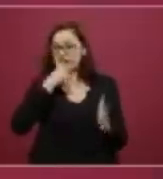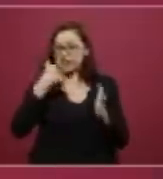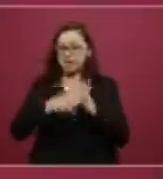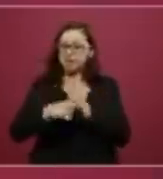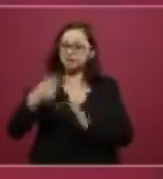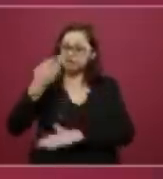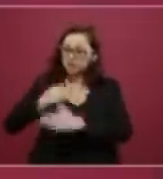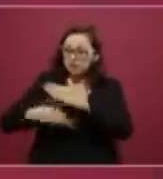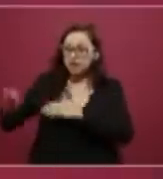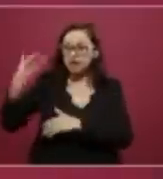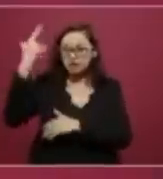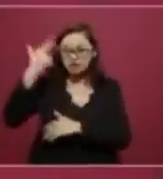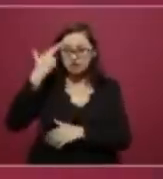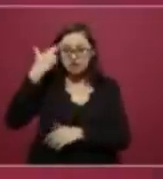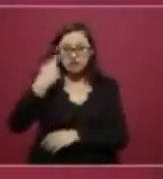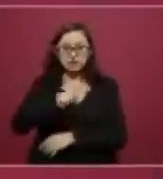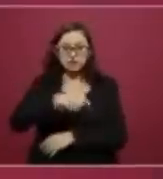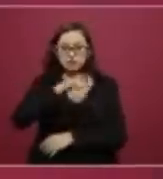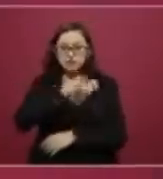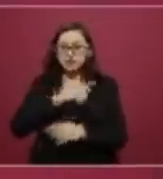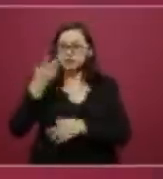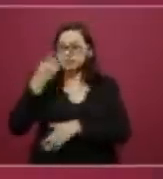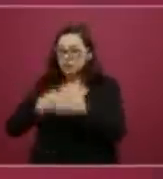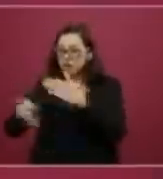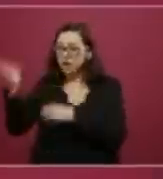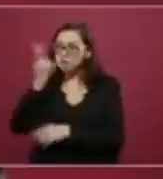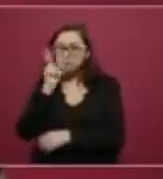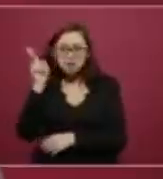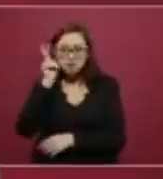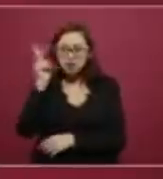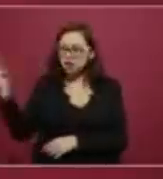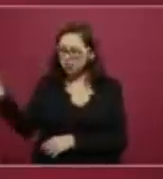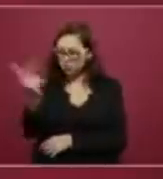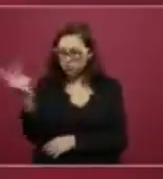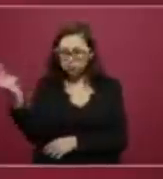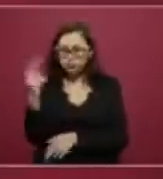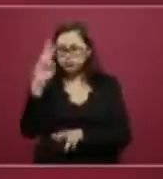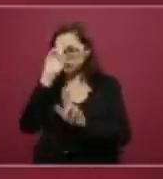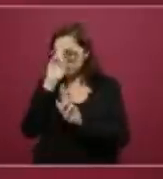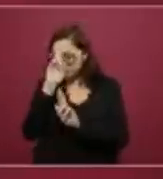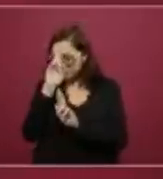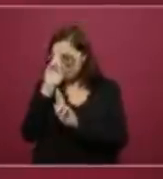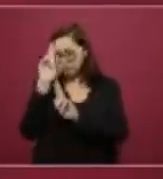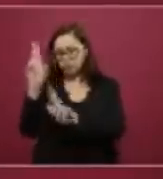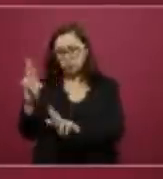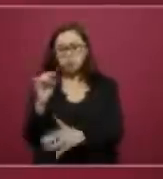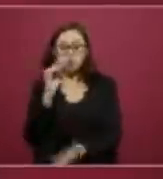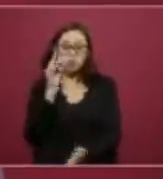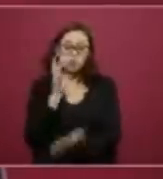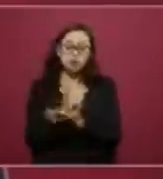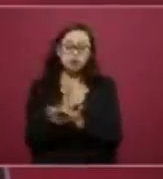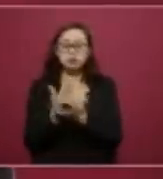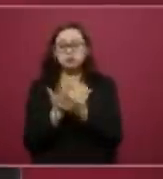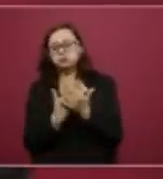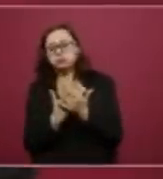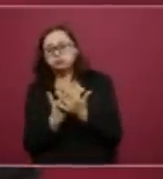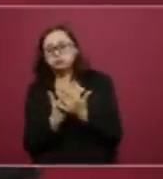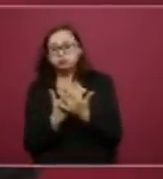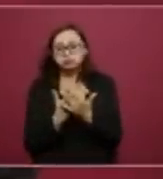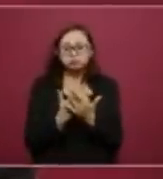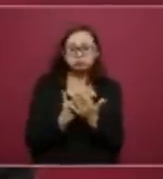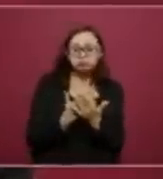España, al Papa, con todo respeto. Estoy esperando nada más que se